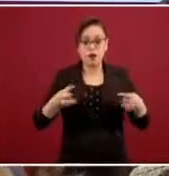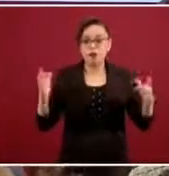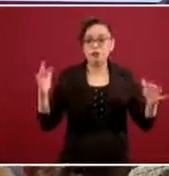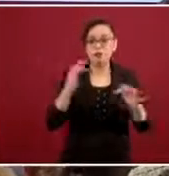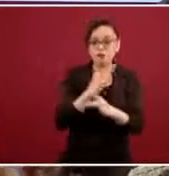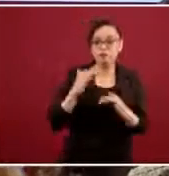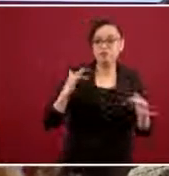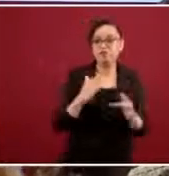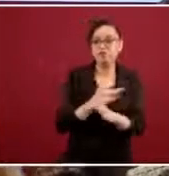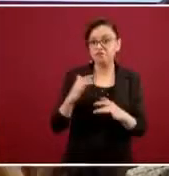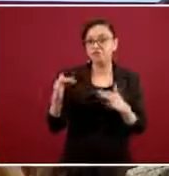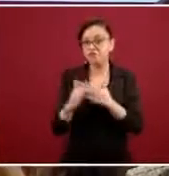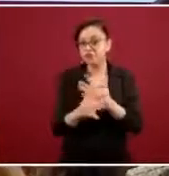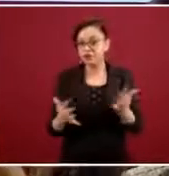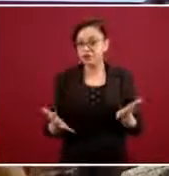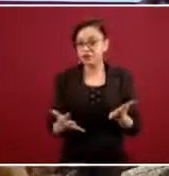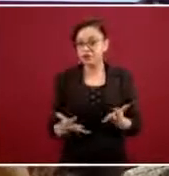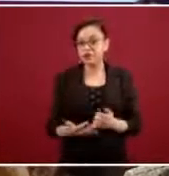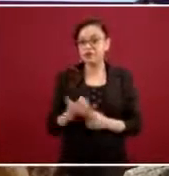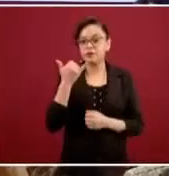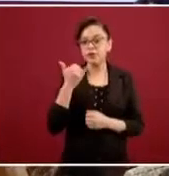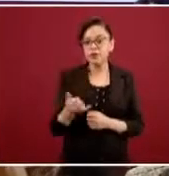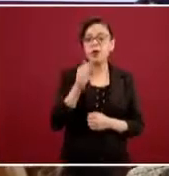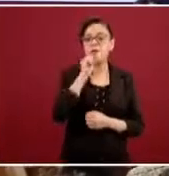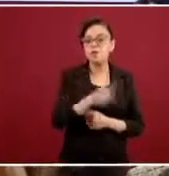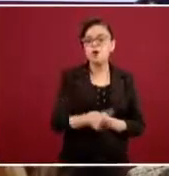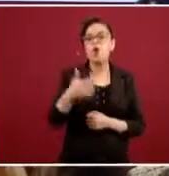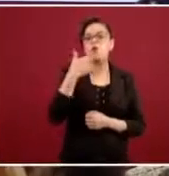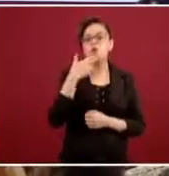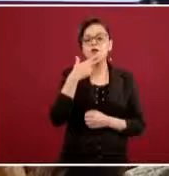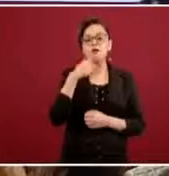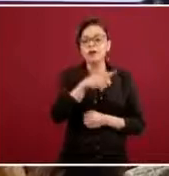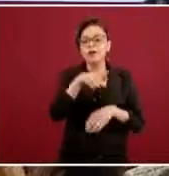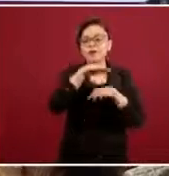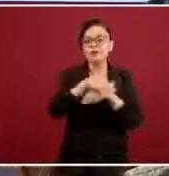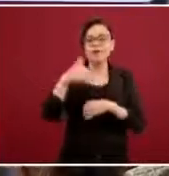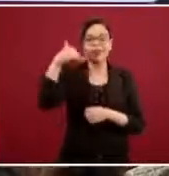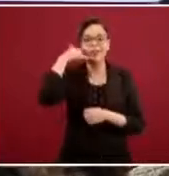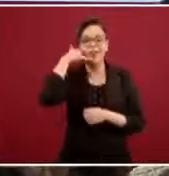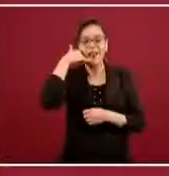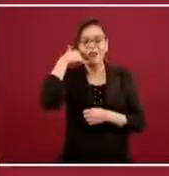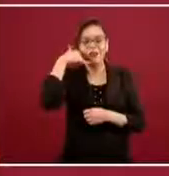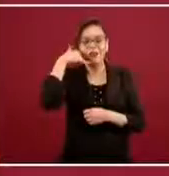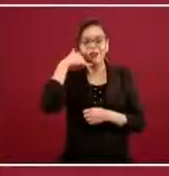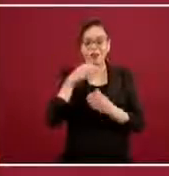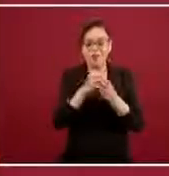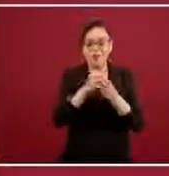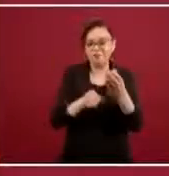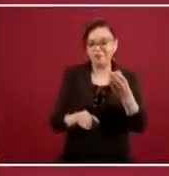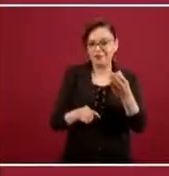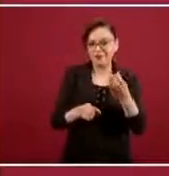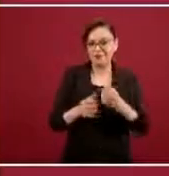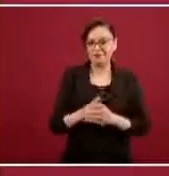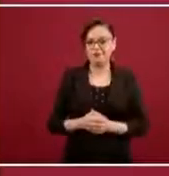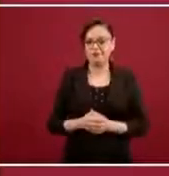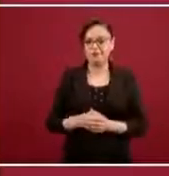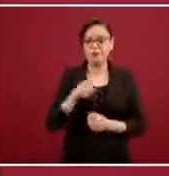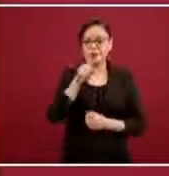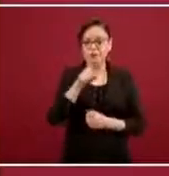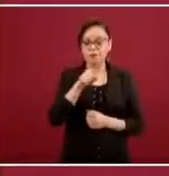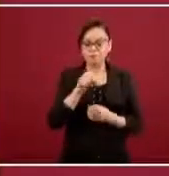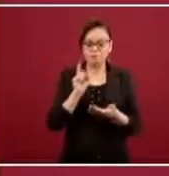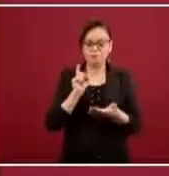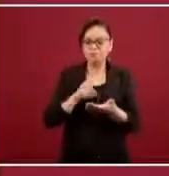del uso de nuestros teléfonos celulares. Cuando uno le da a una aplicación,